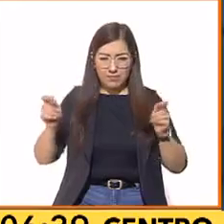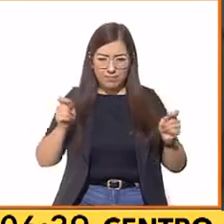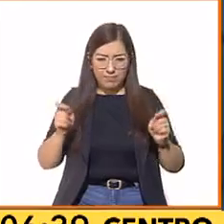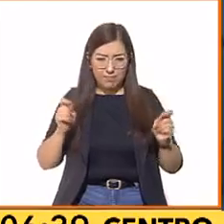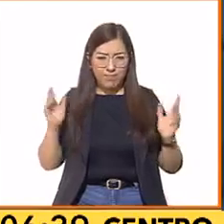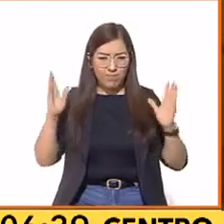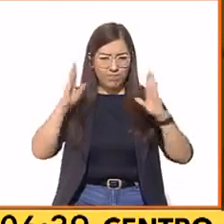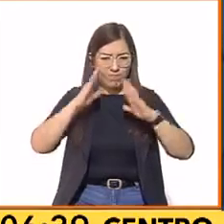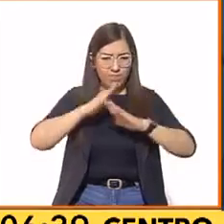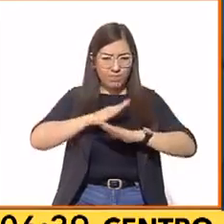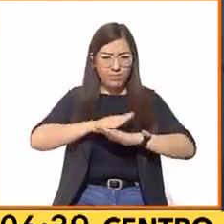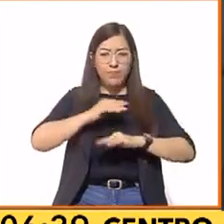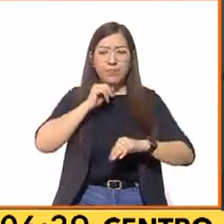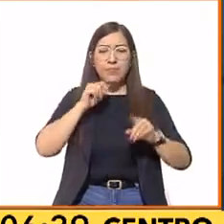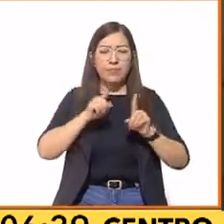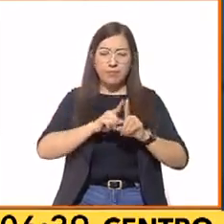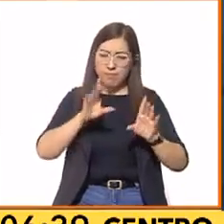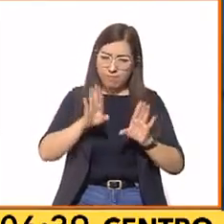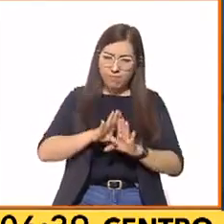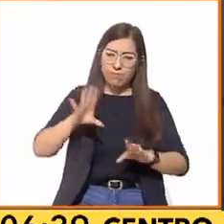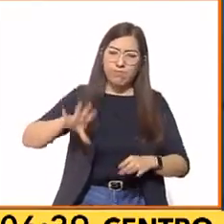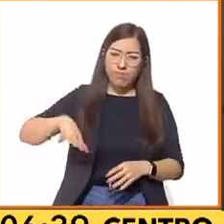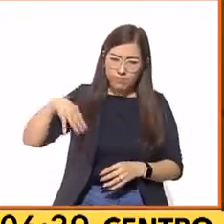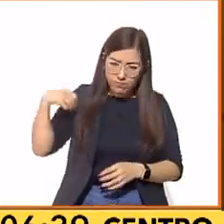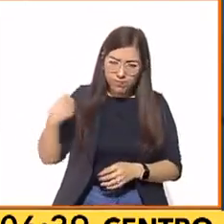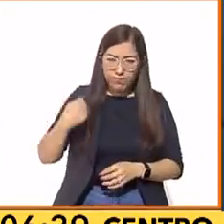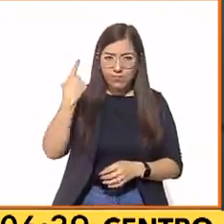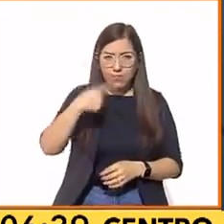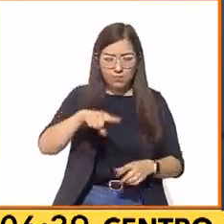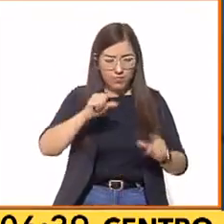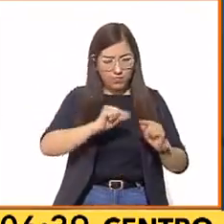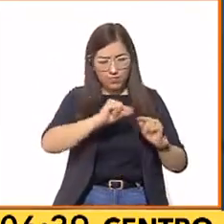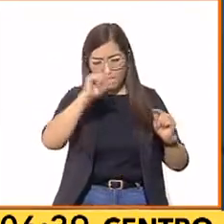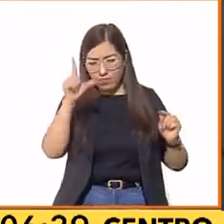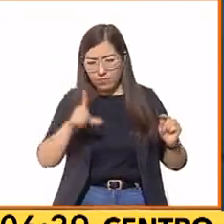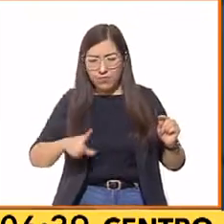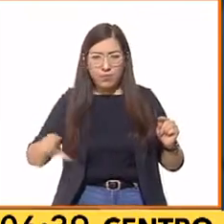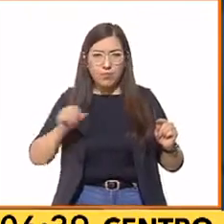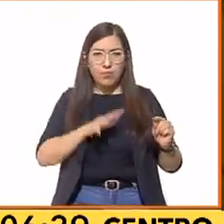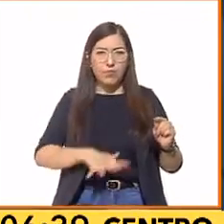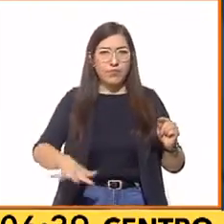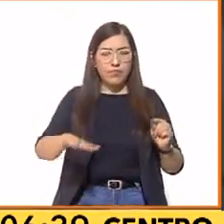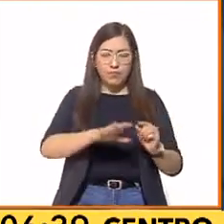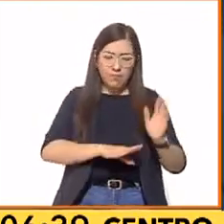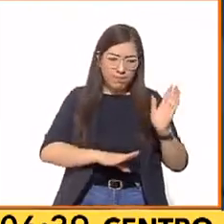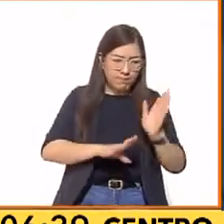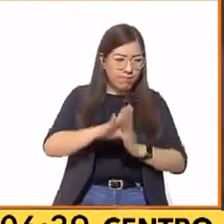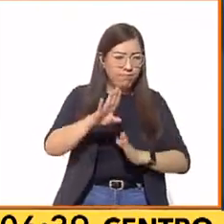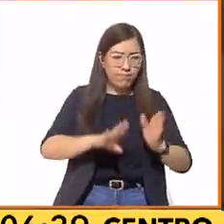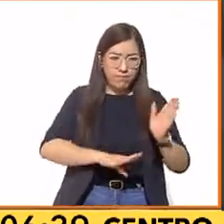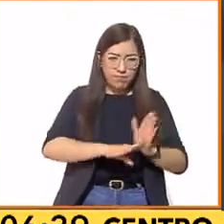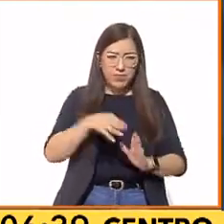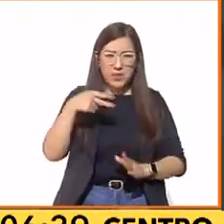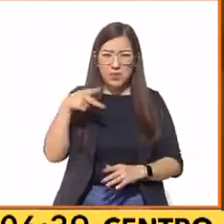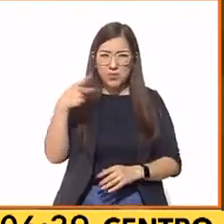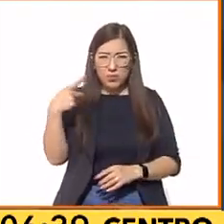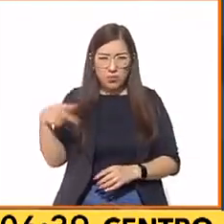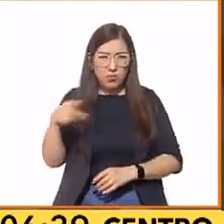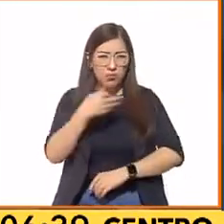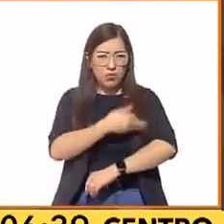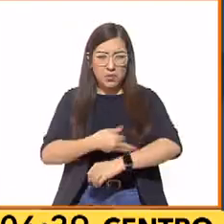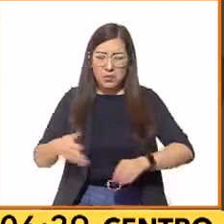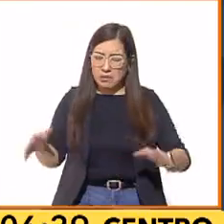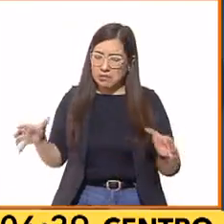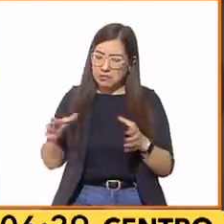la lucha por sacar adelante al país en condiciones familiares terribles, con el dolor que significa